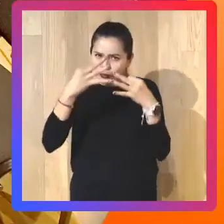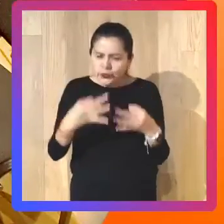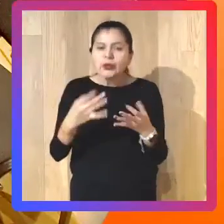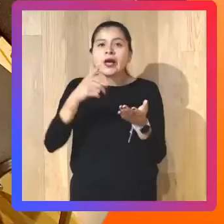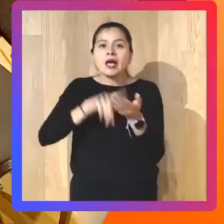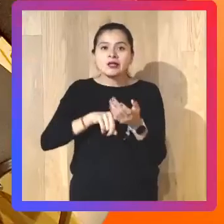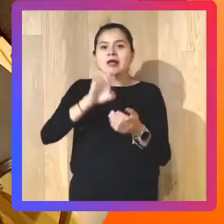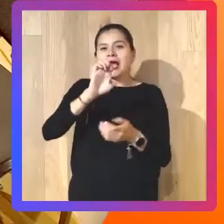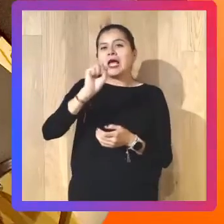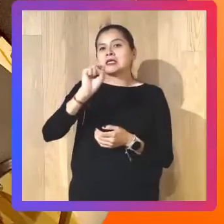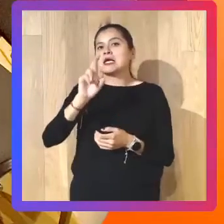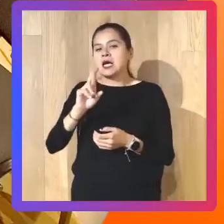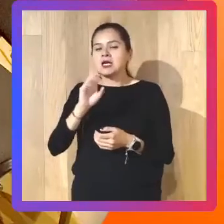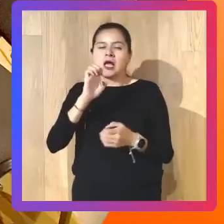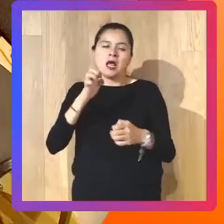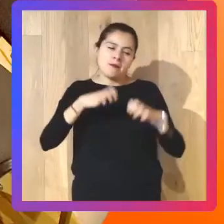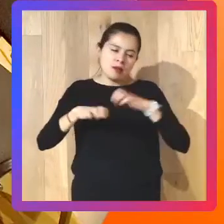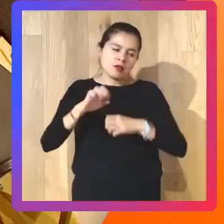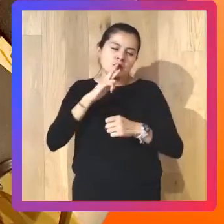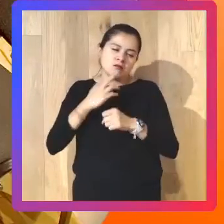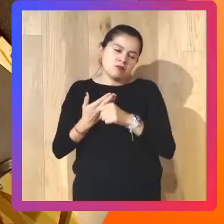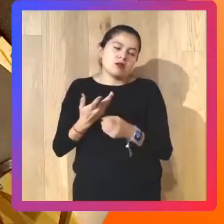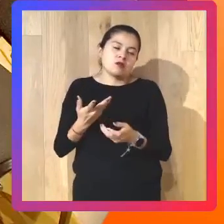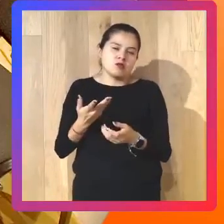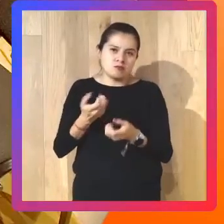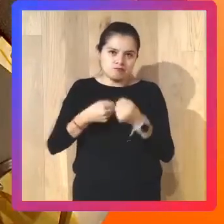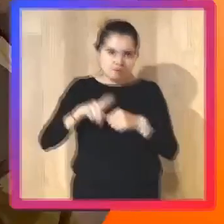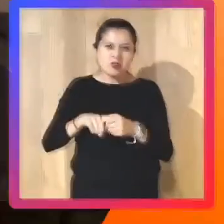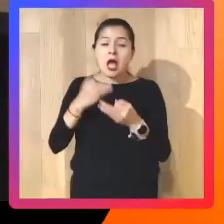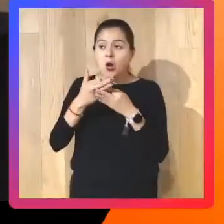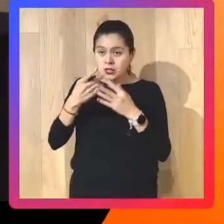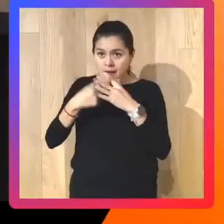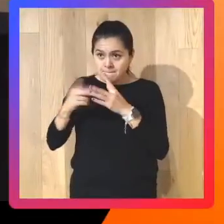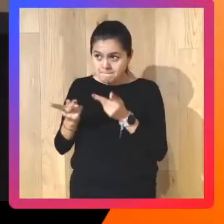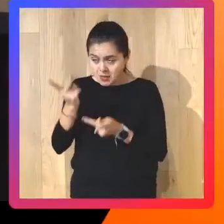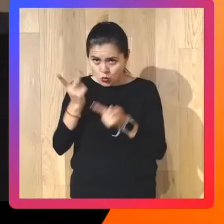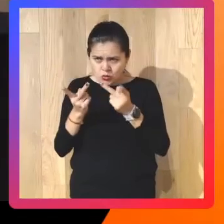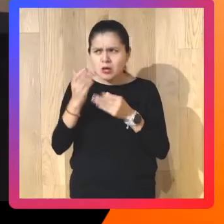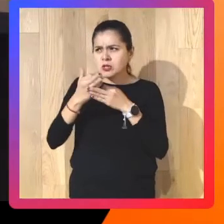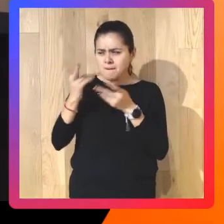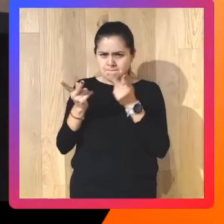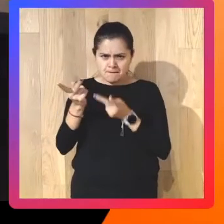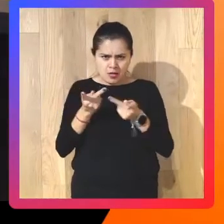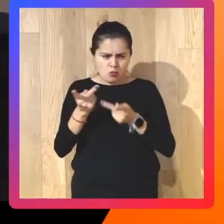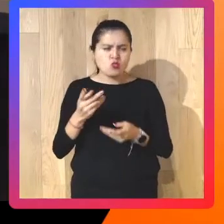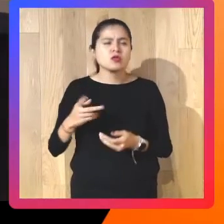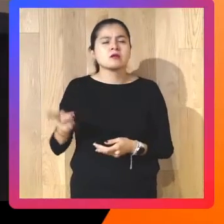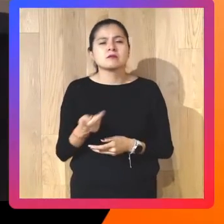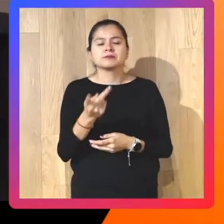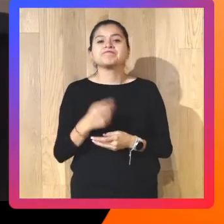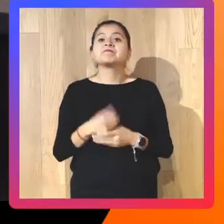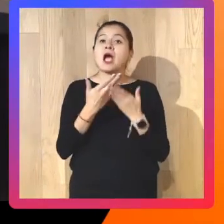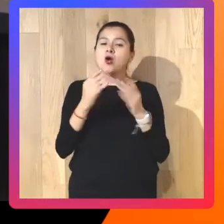social empresarial. Y antes de dar inicio a nuestra sección de preguntas, que pido que se vayan preparando, nada más quisiera hacer